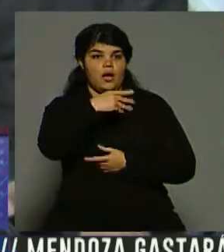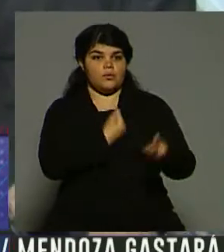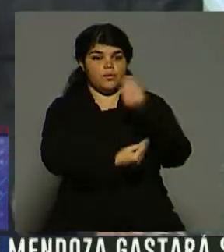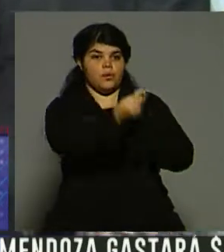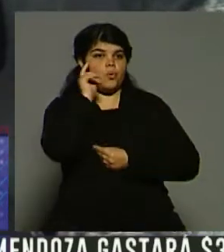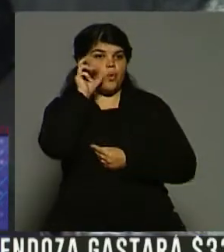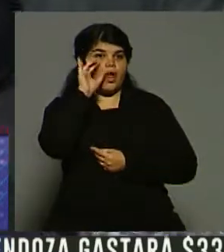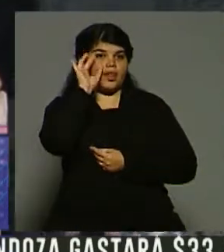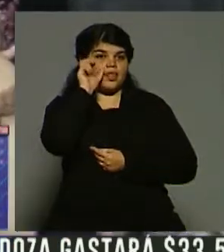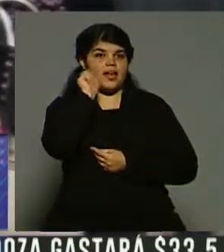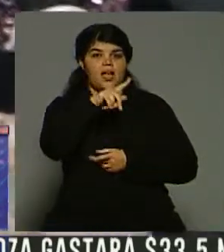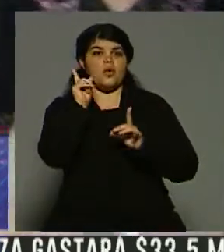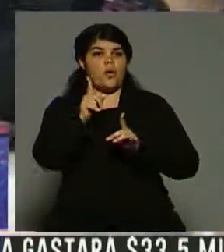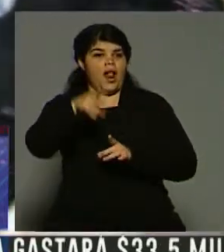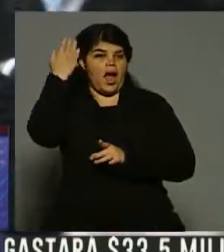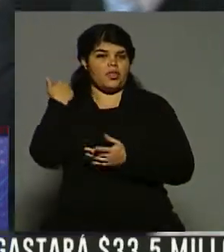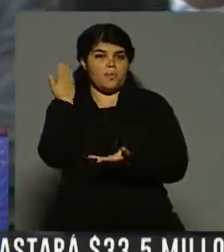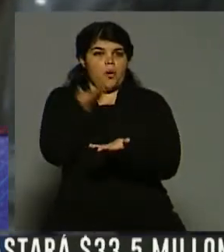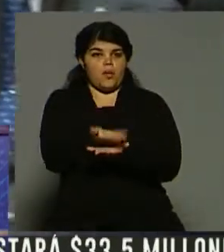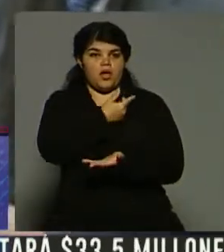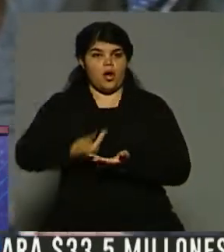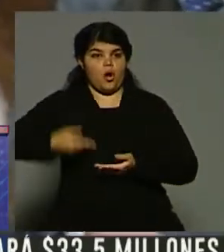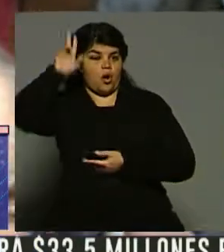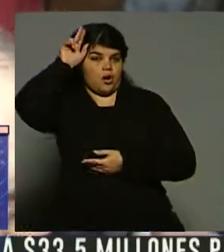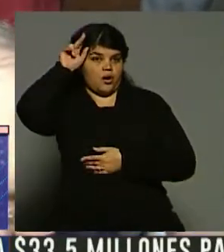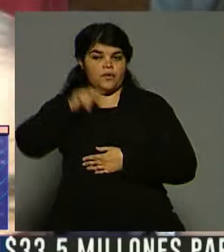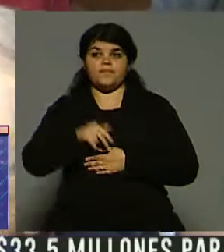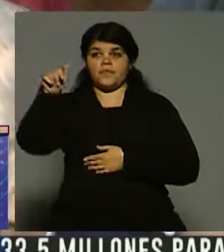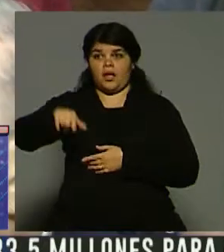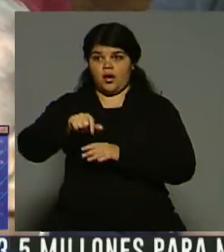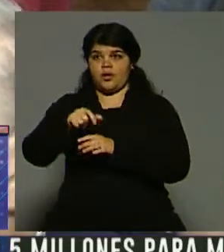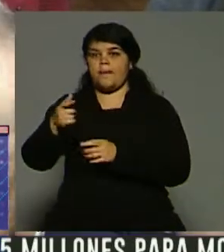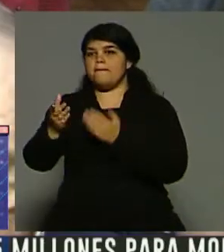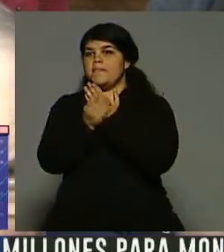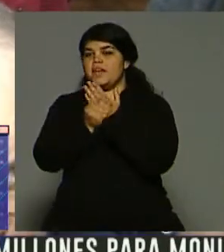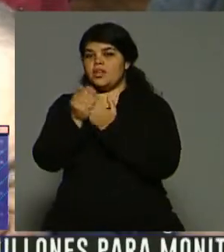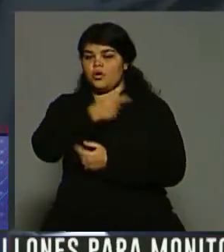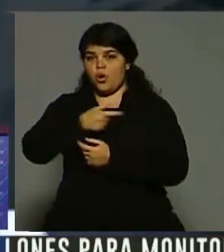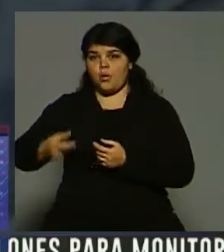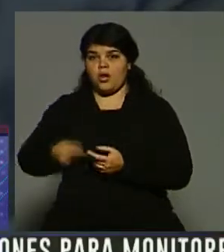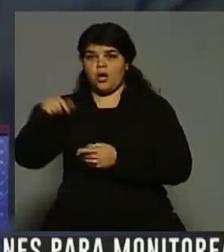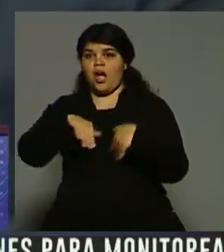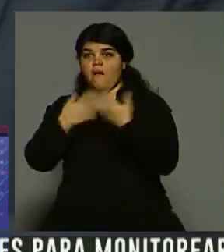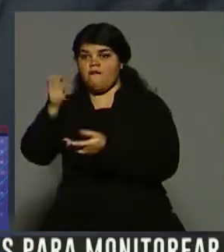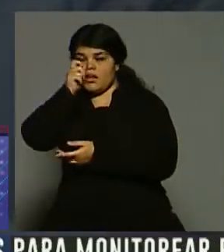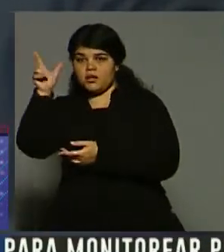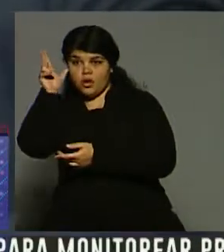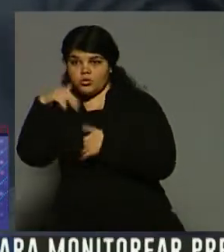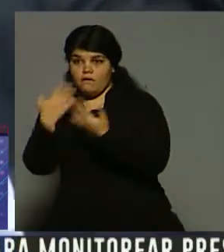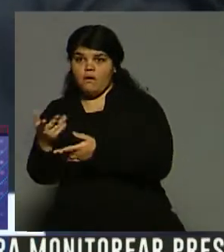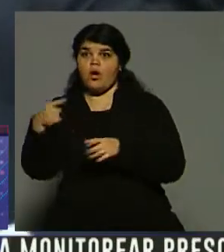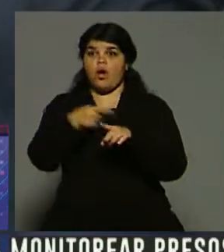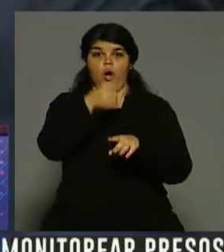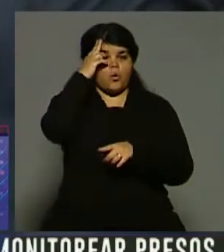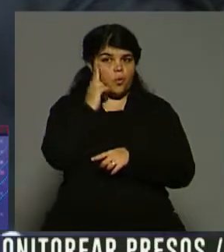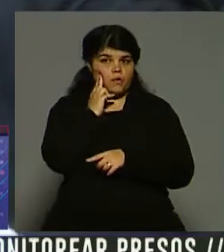Walde, como lo propuso el gobernador Alfredo Cornejo. El pliego del actual ministro de Gobierno recibió 28 votos a favor y 9 en contra. Los